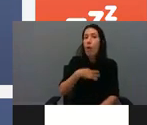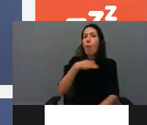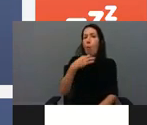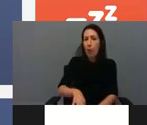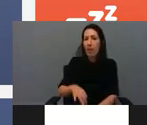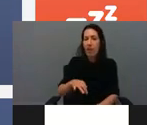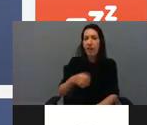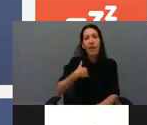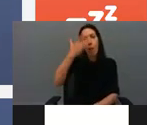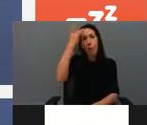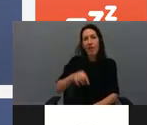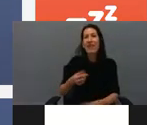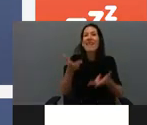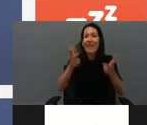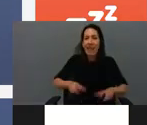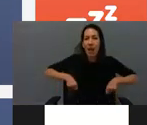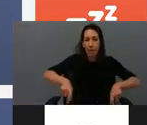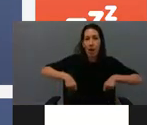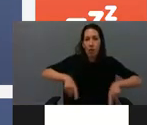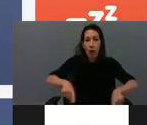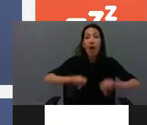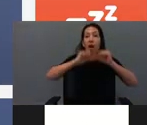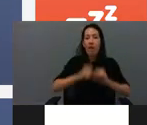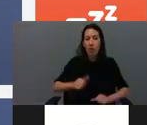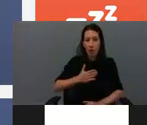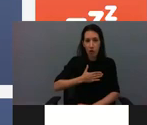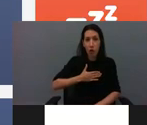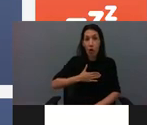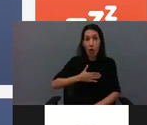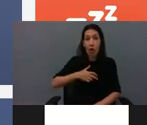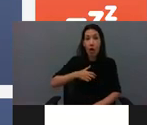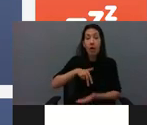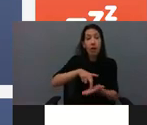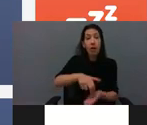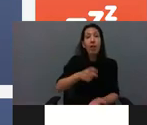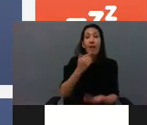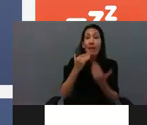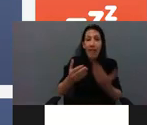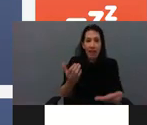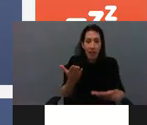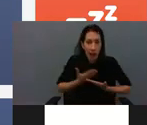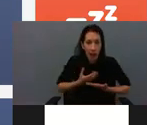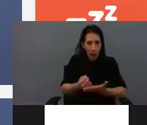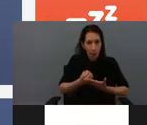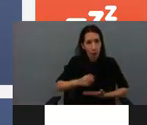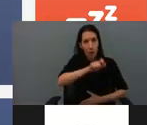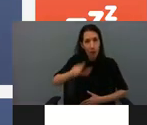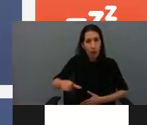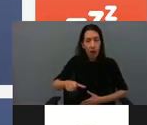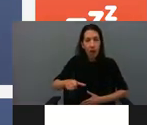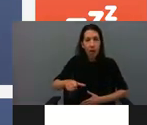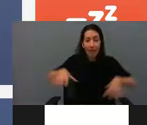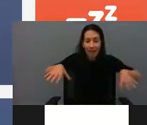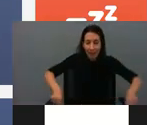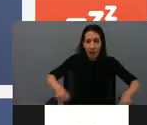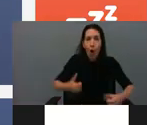mi primera silla manual. La forma que tenía de desplazarme era con apoyo de otras personas, bien de la mano o bien